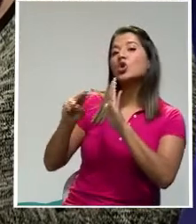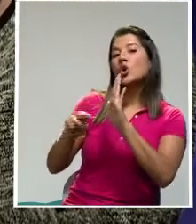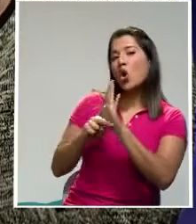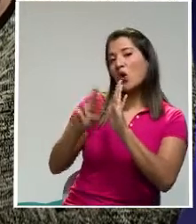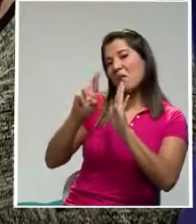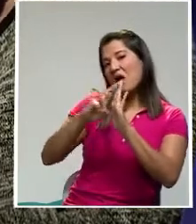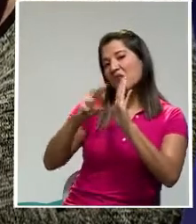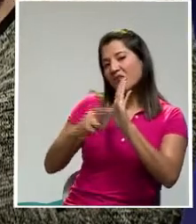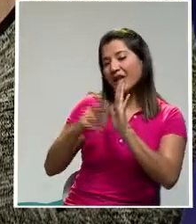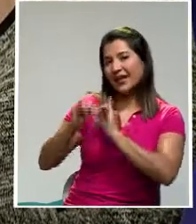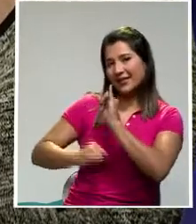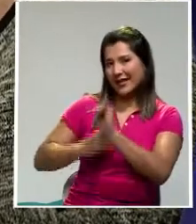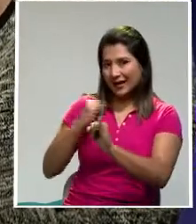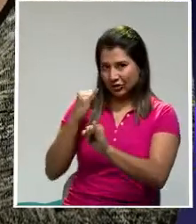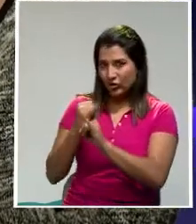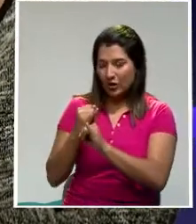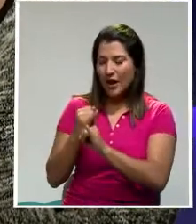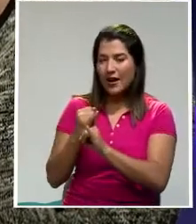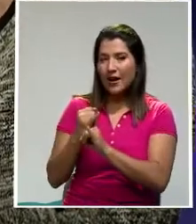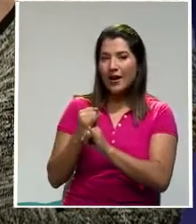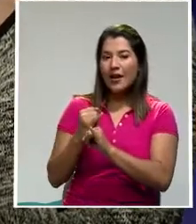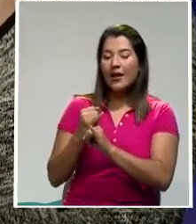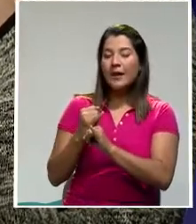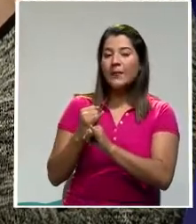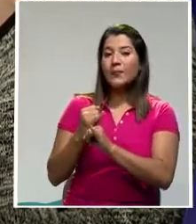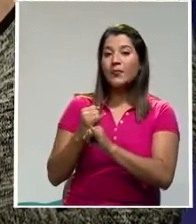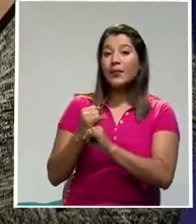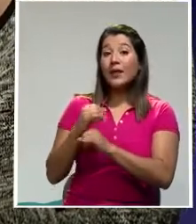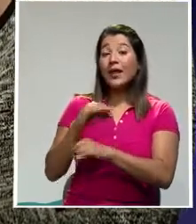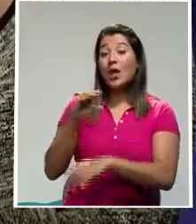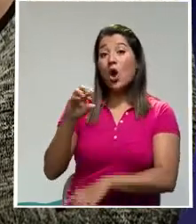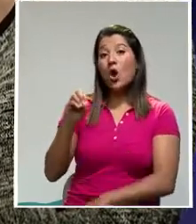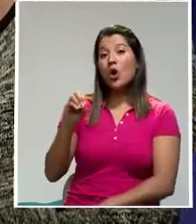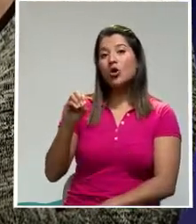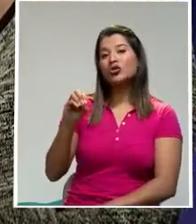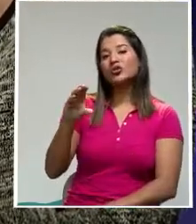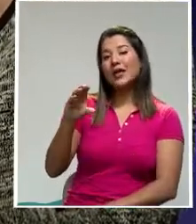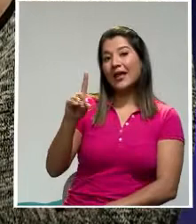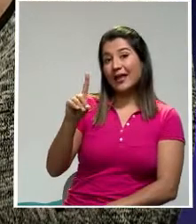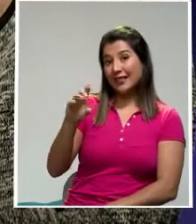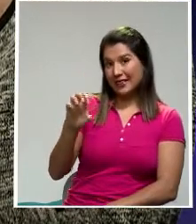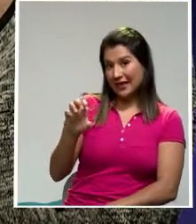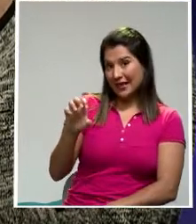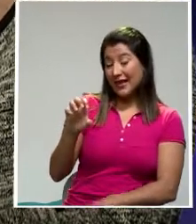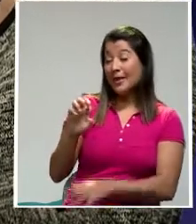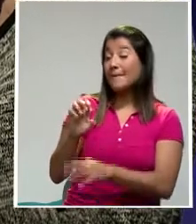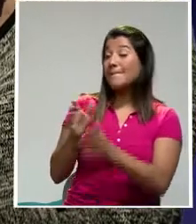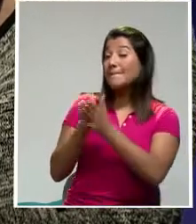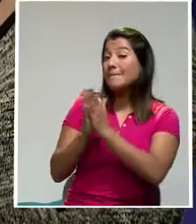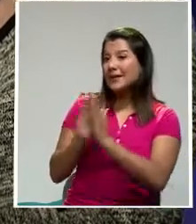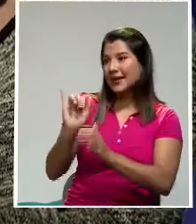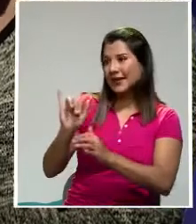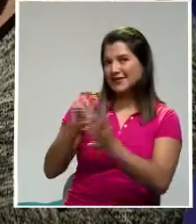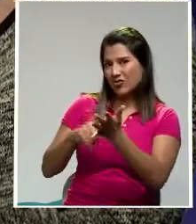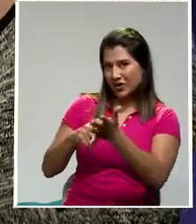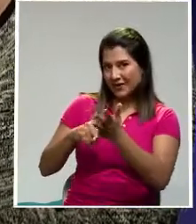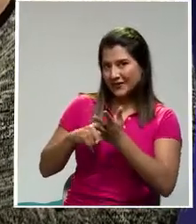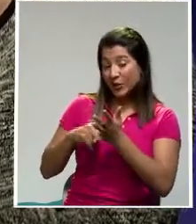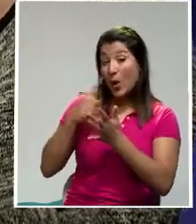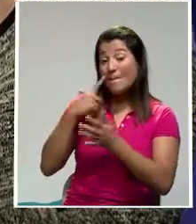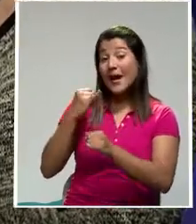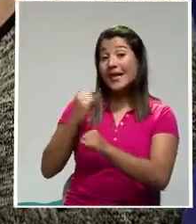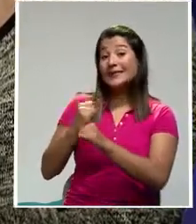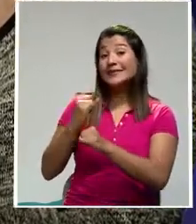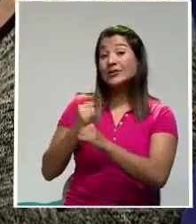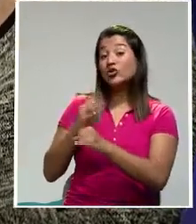norma internacional que incluso la OCDE es uno de los requisitos que pone para las instituciones